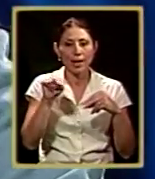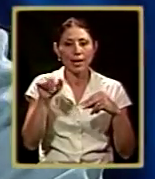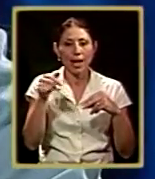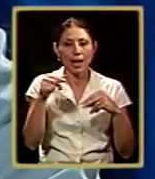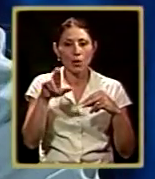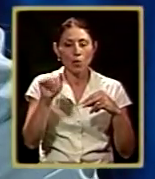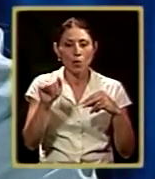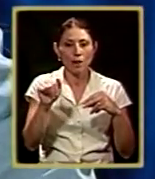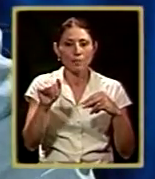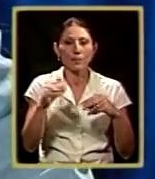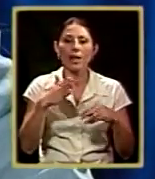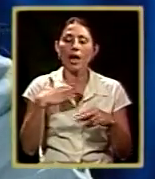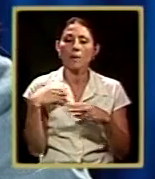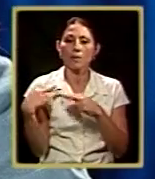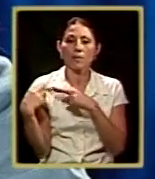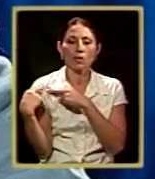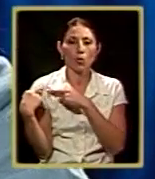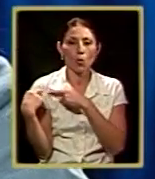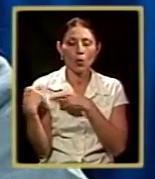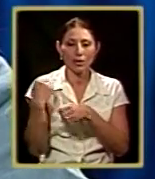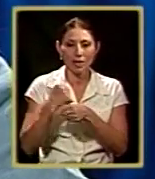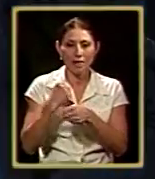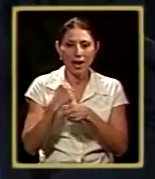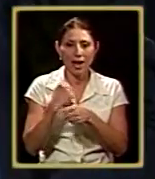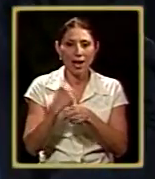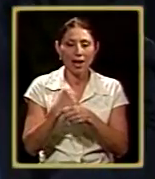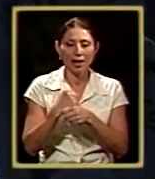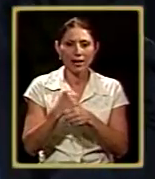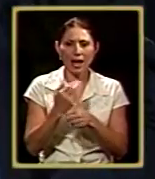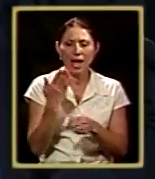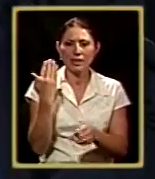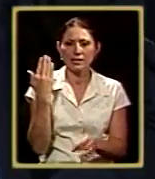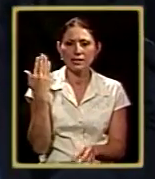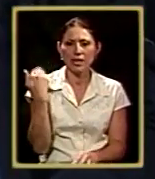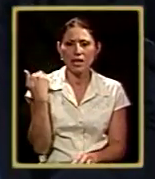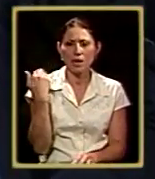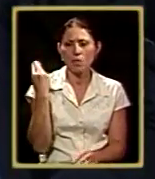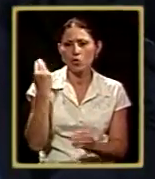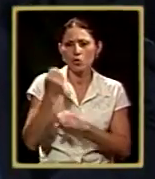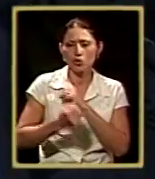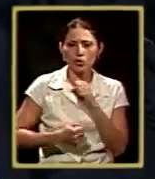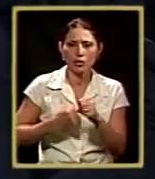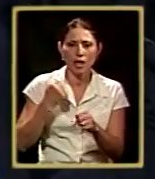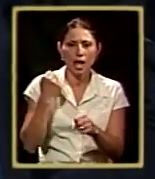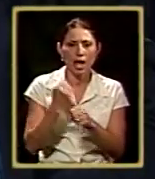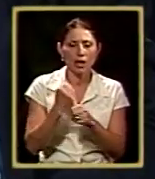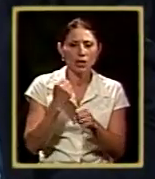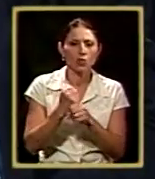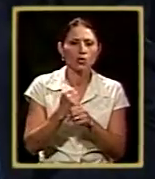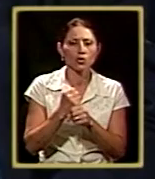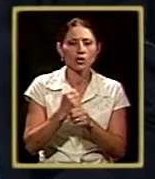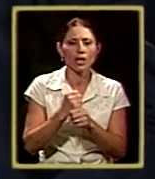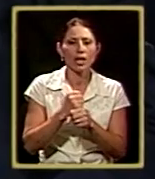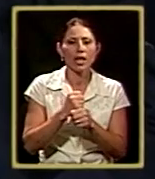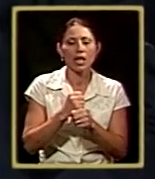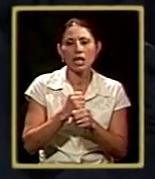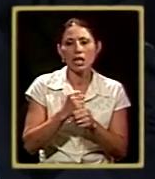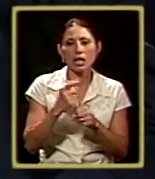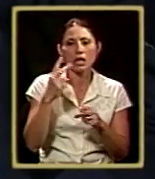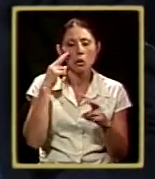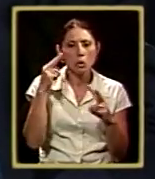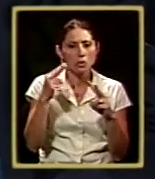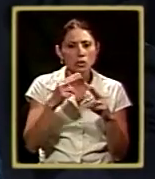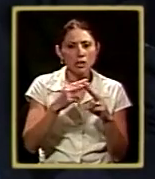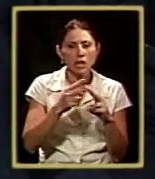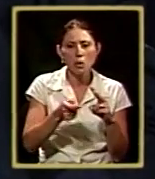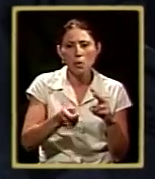a mí me tocó trabajar hace muchos años en la SIECA, entonces me tocó conocer un poquito Centroamérica.